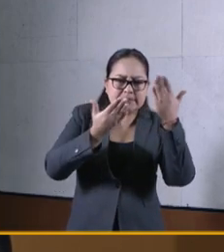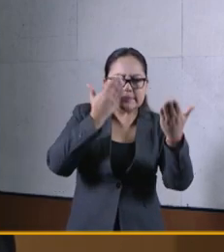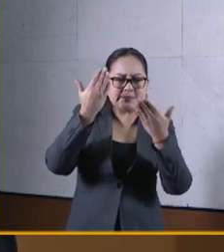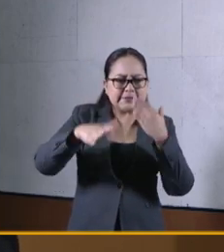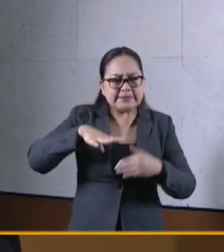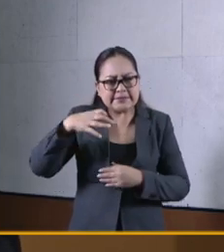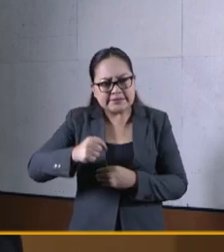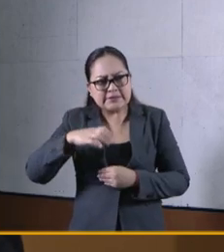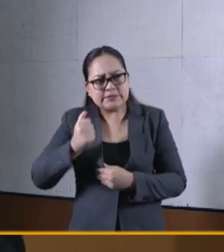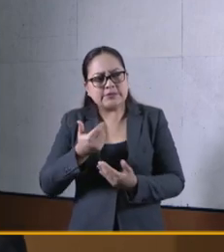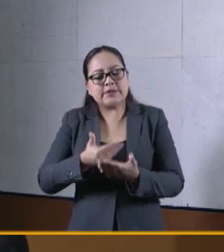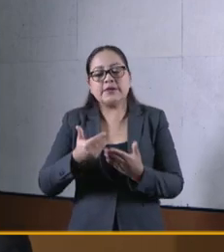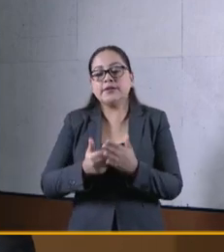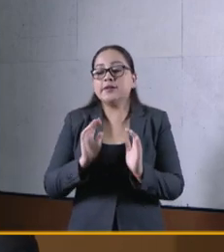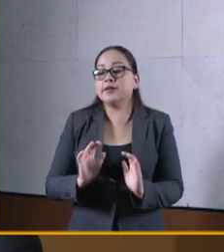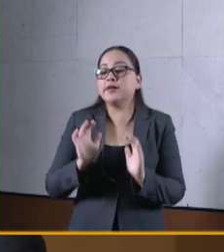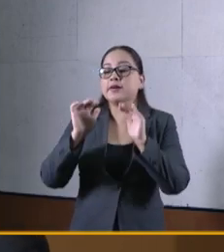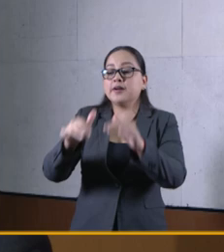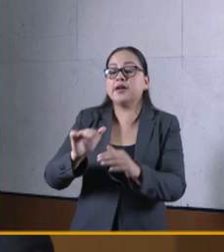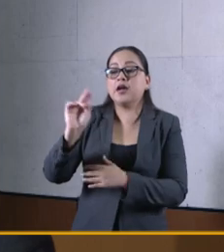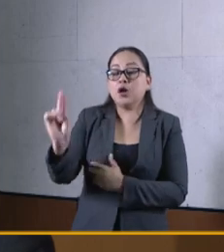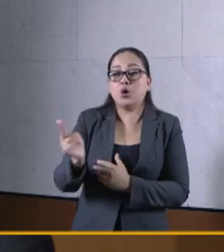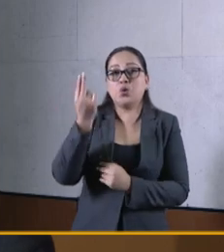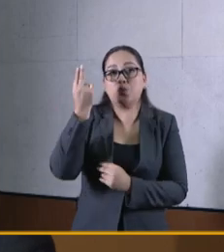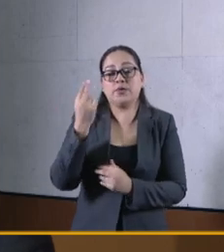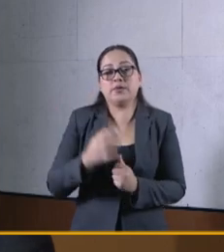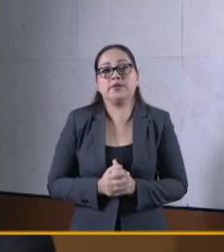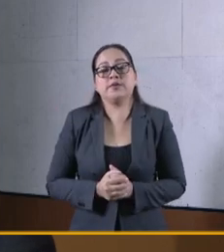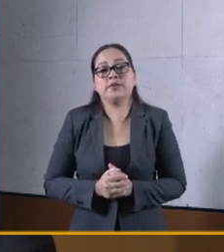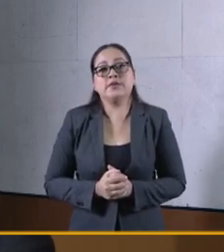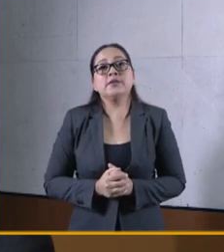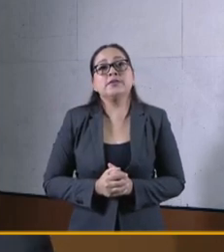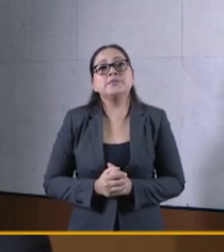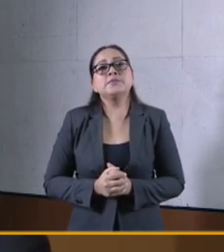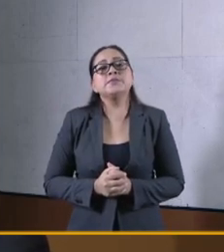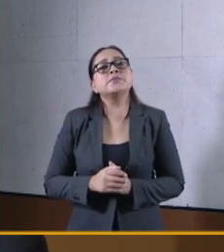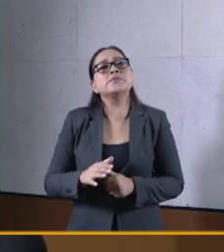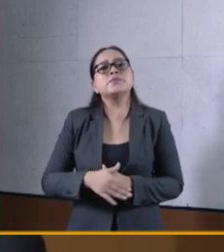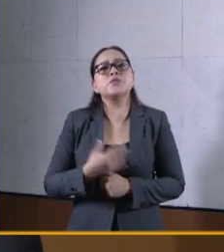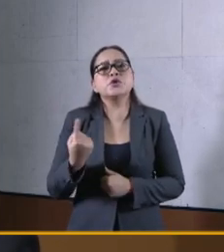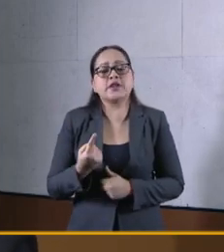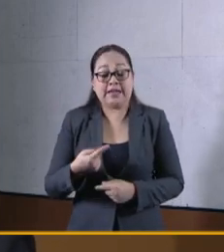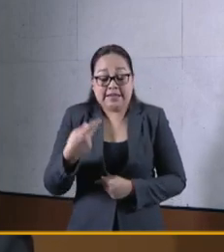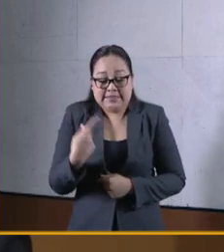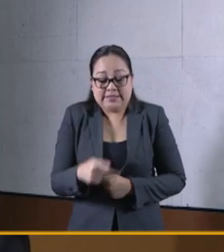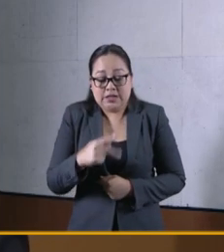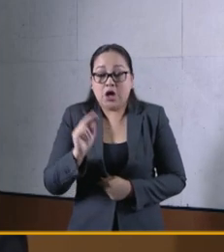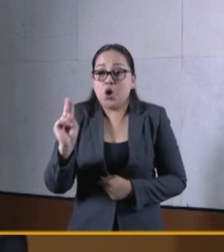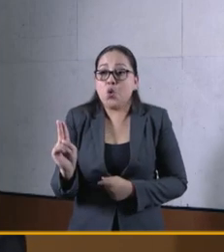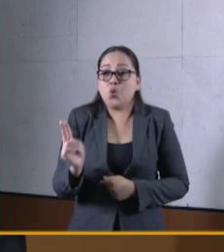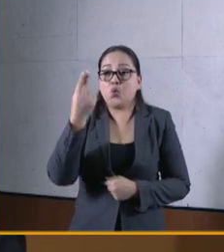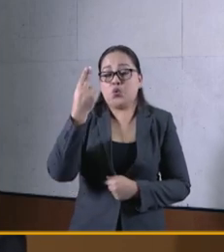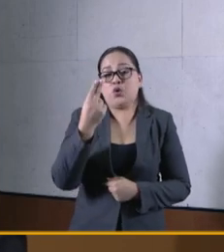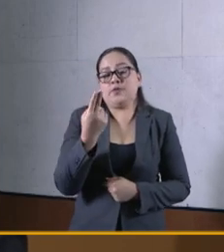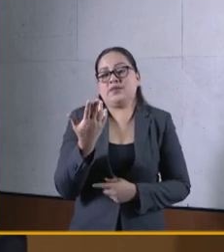de la universidad porque esta es la universidad